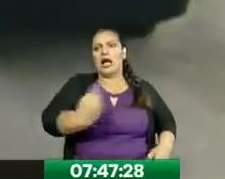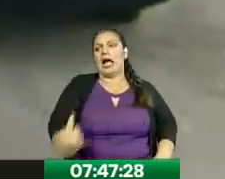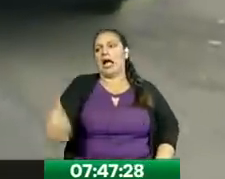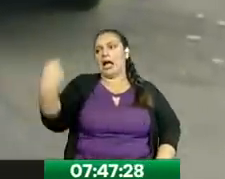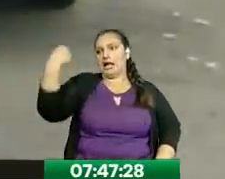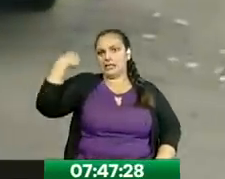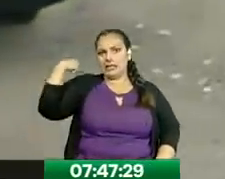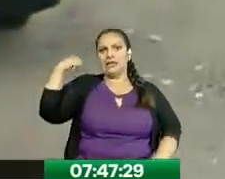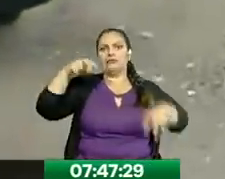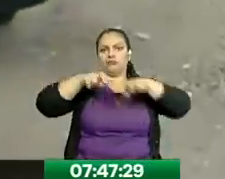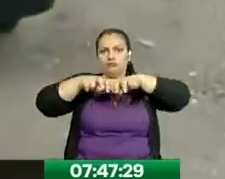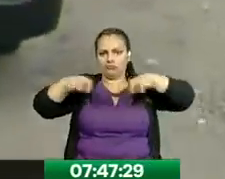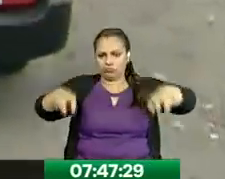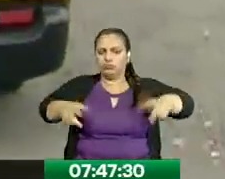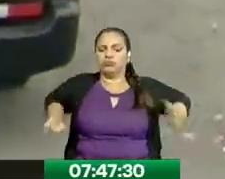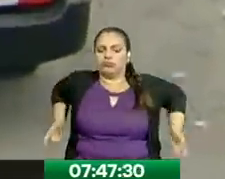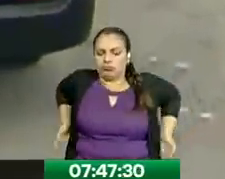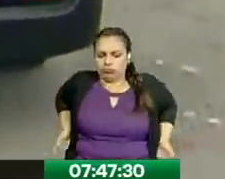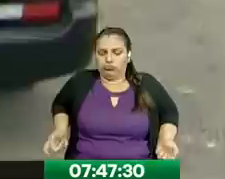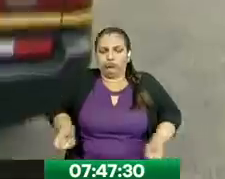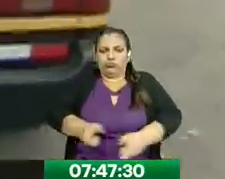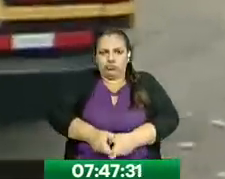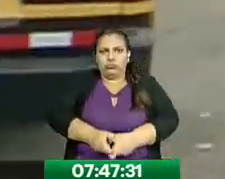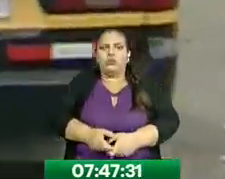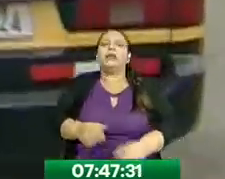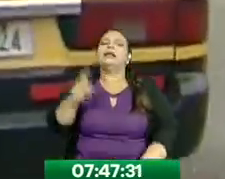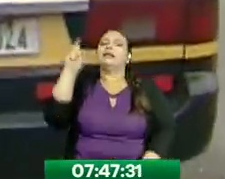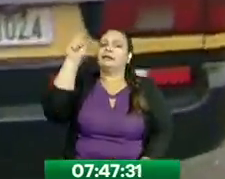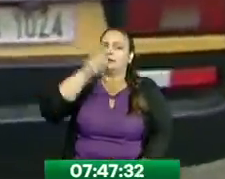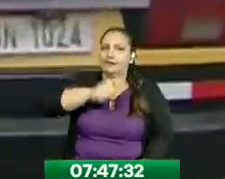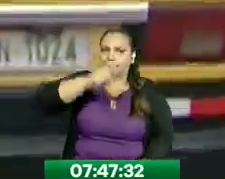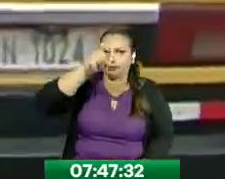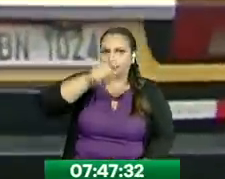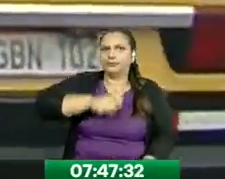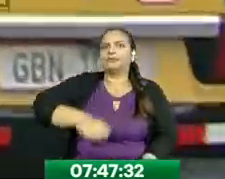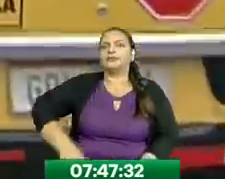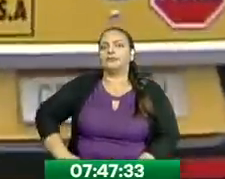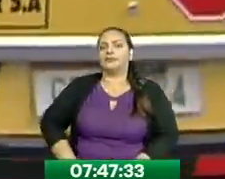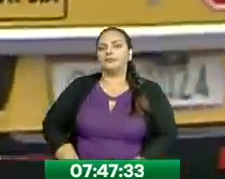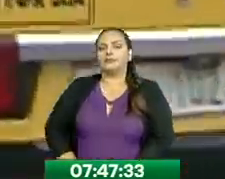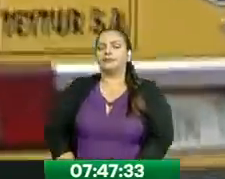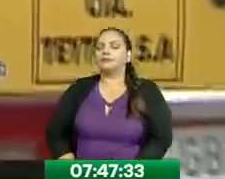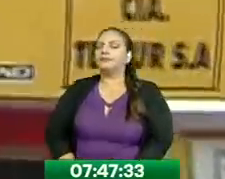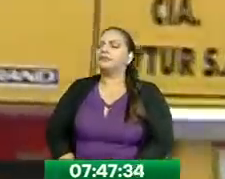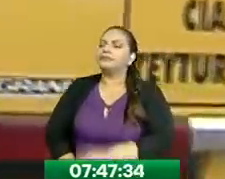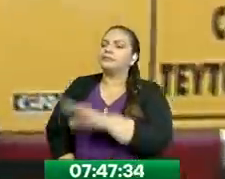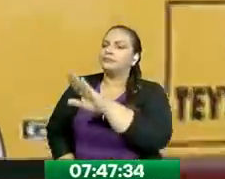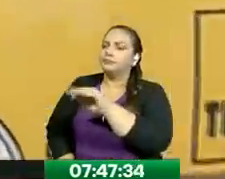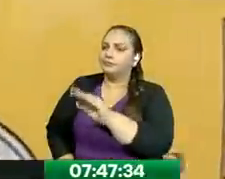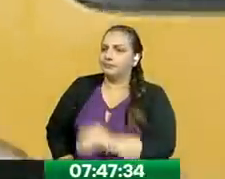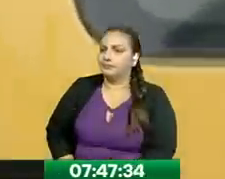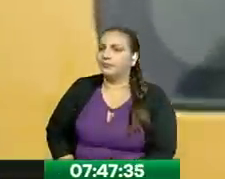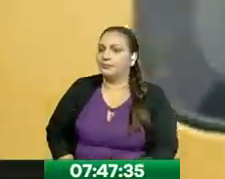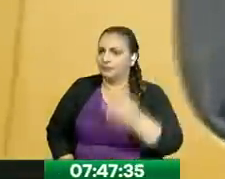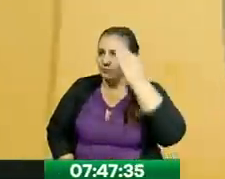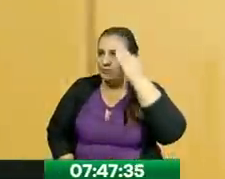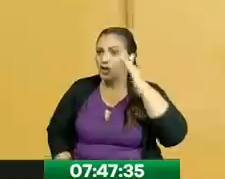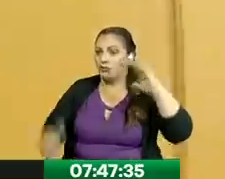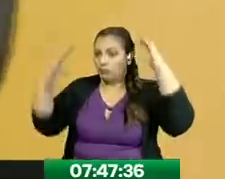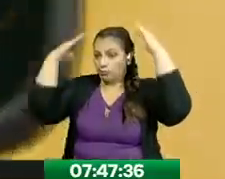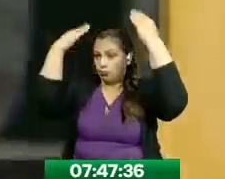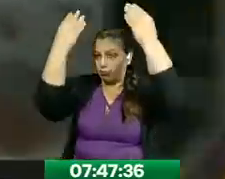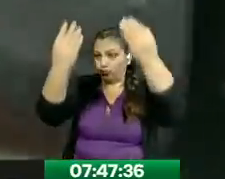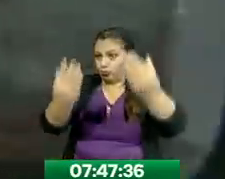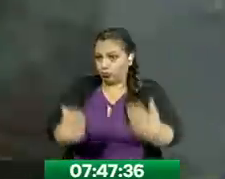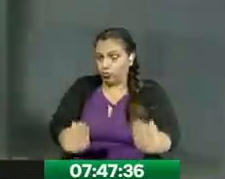se va a continuar con aquellas normativas aquellas aquellos impedimentos de salir los famosos tours eso también continúa